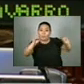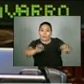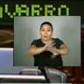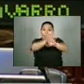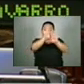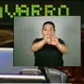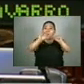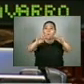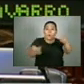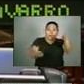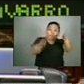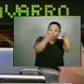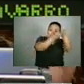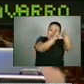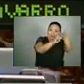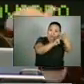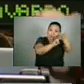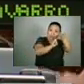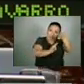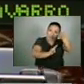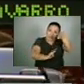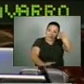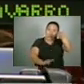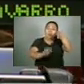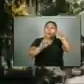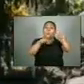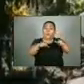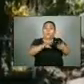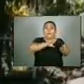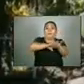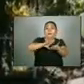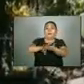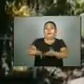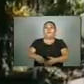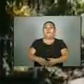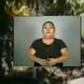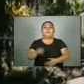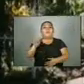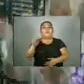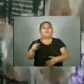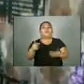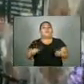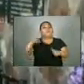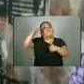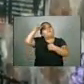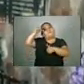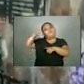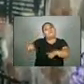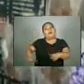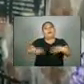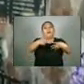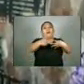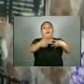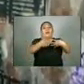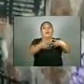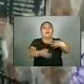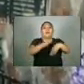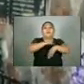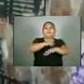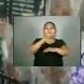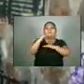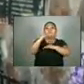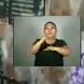ser incorporados a la lista que va a permitir una indemnización. Con esta premisa fue aprobada la ley especial transitoria para